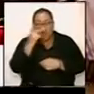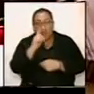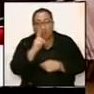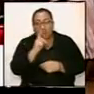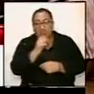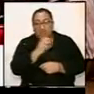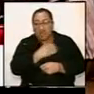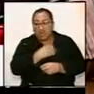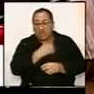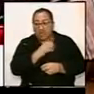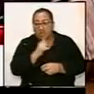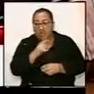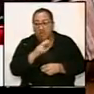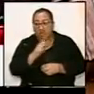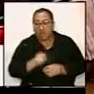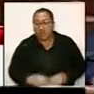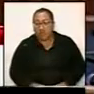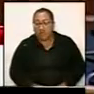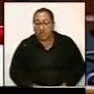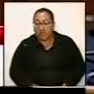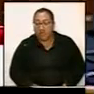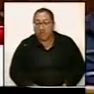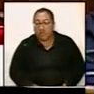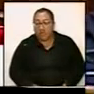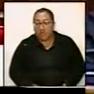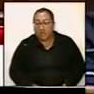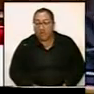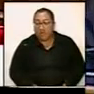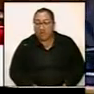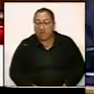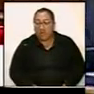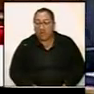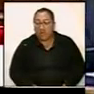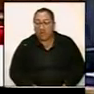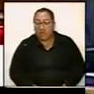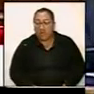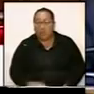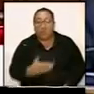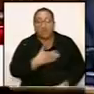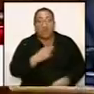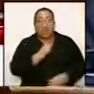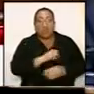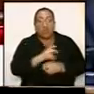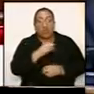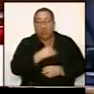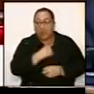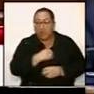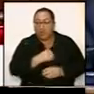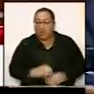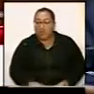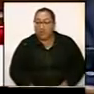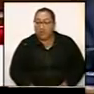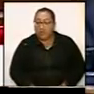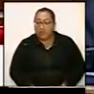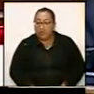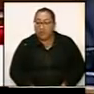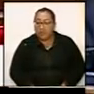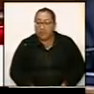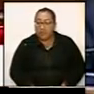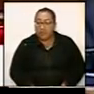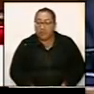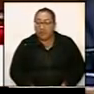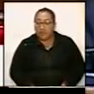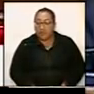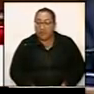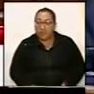señor Salvador de Solar en su condición de presidente del Consejo de Ministros y los ministros de Estado, que el día de hoy,